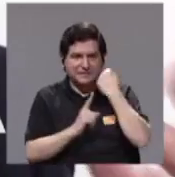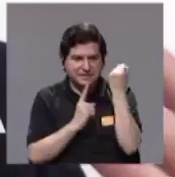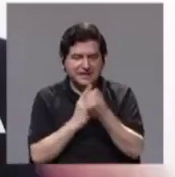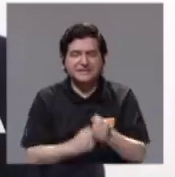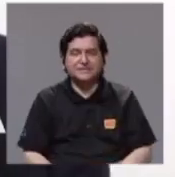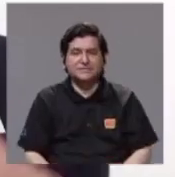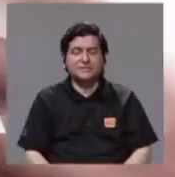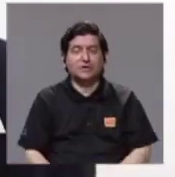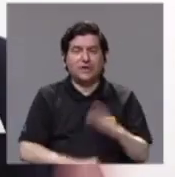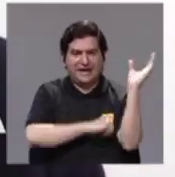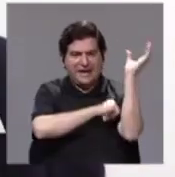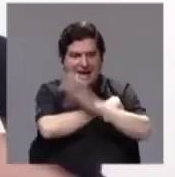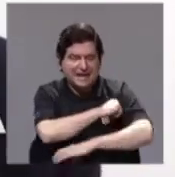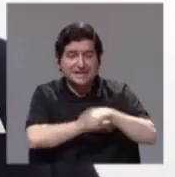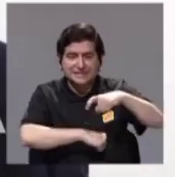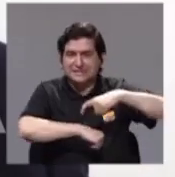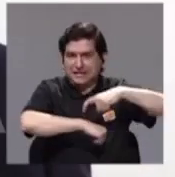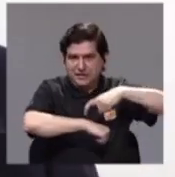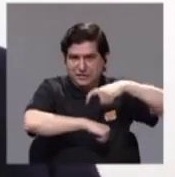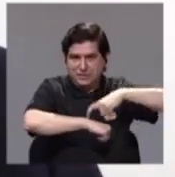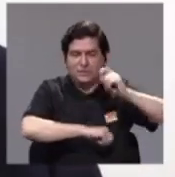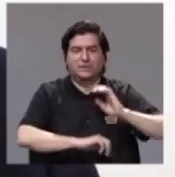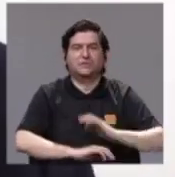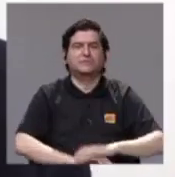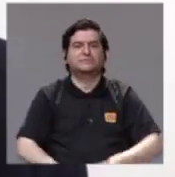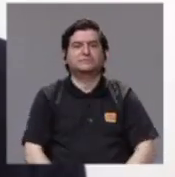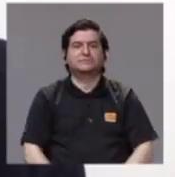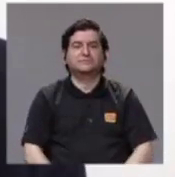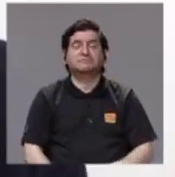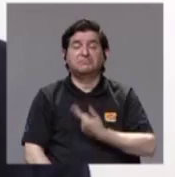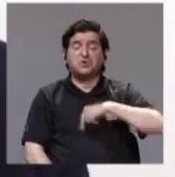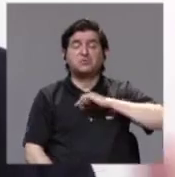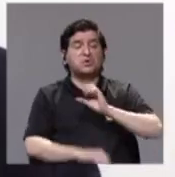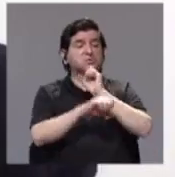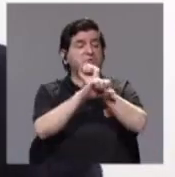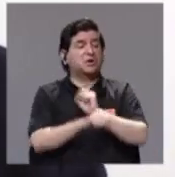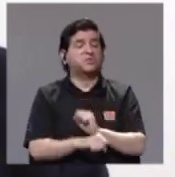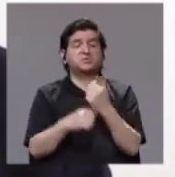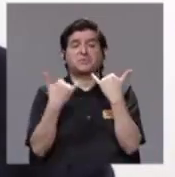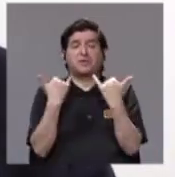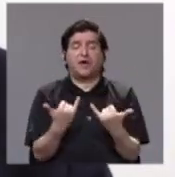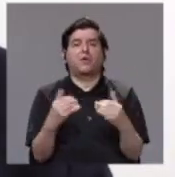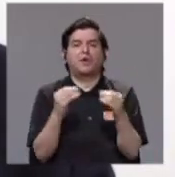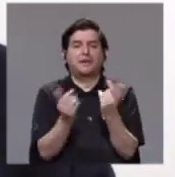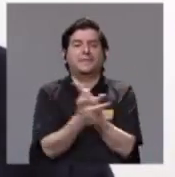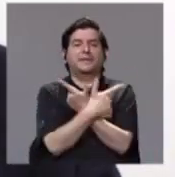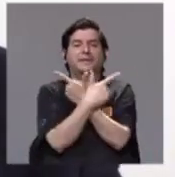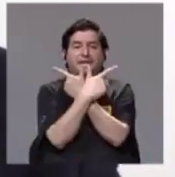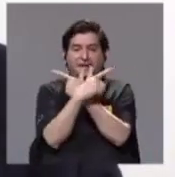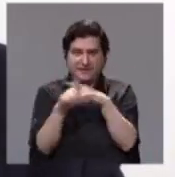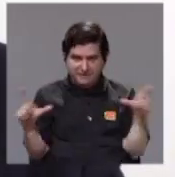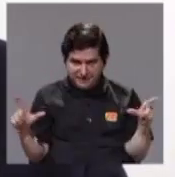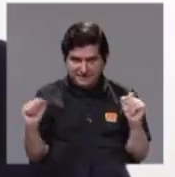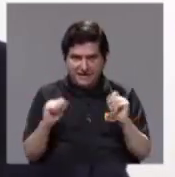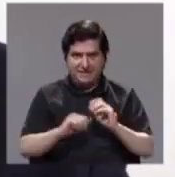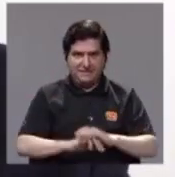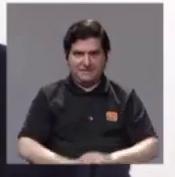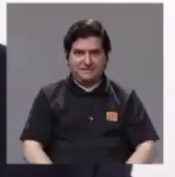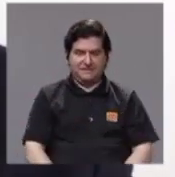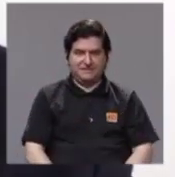libertad y en el campo intelectual mucho más libertad, pero en la época no. Entonces,